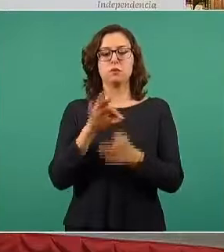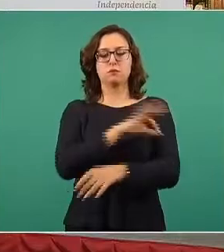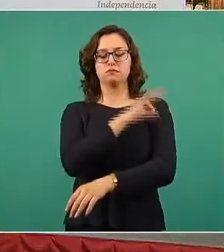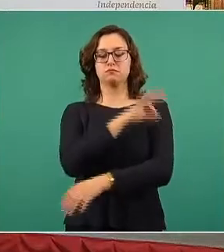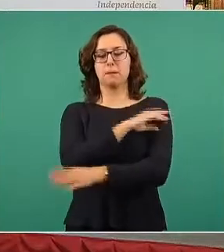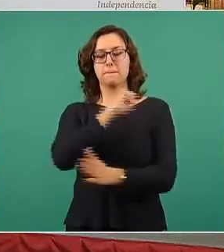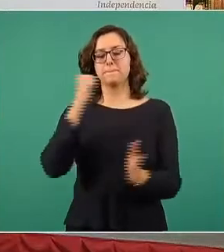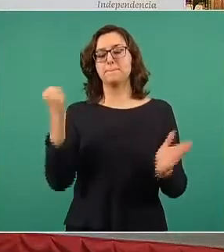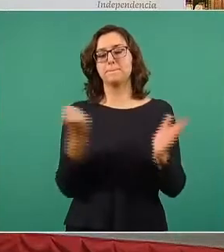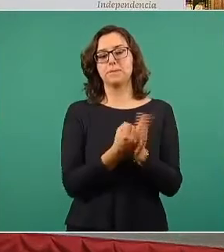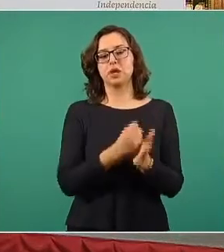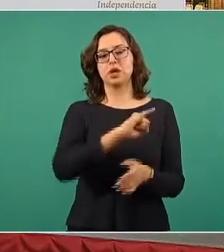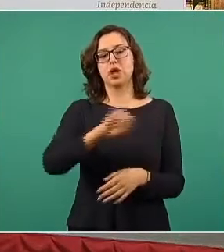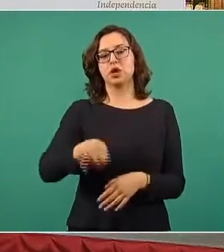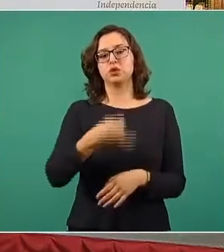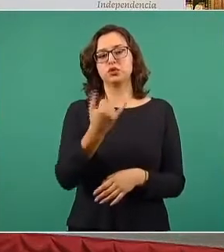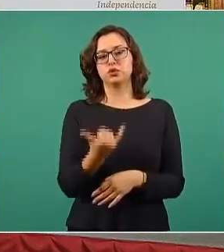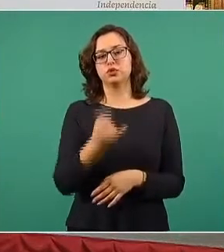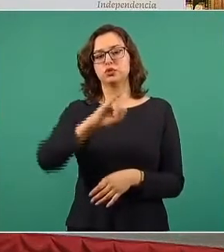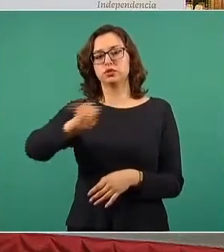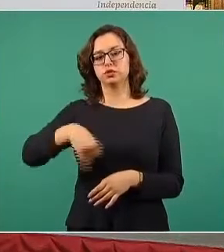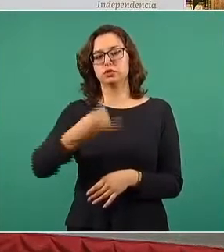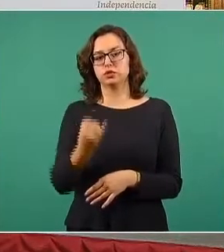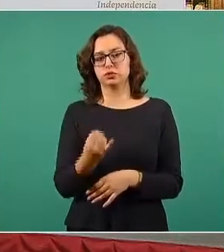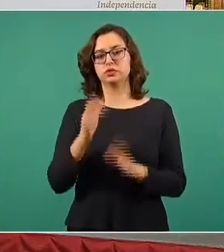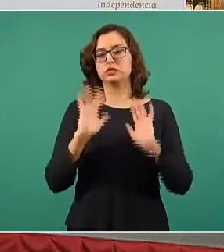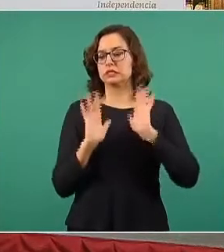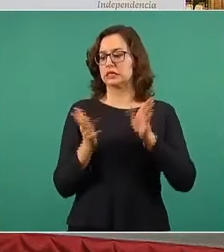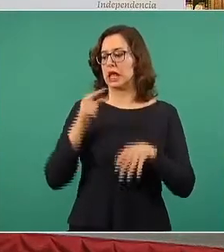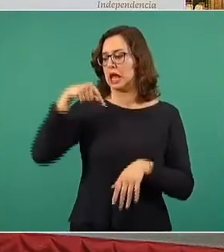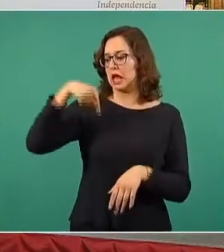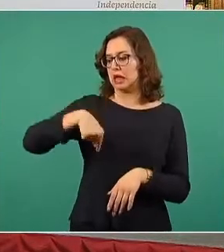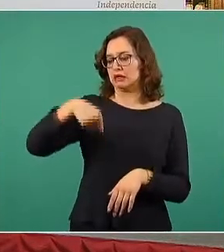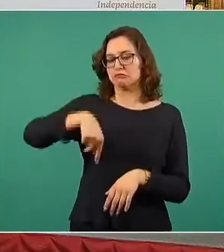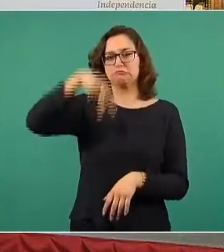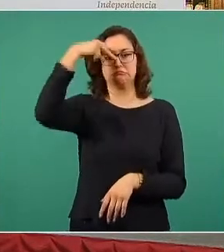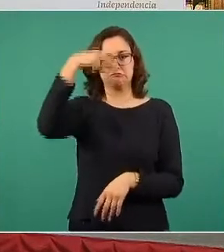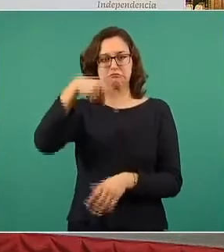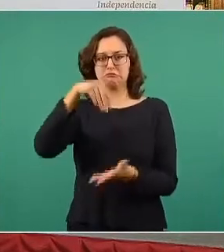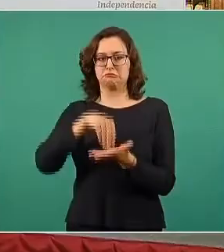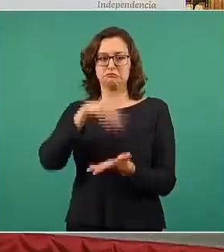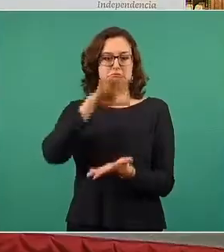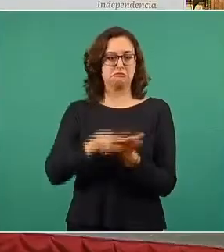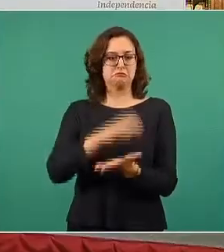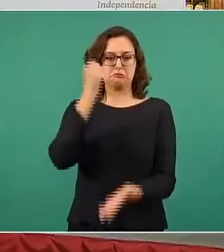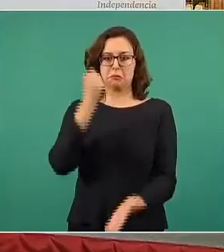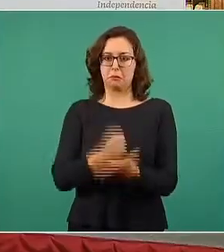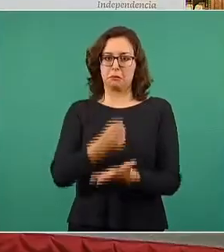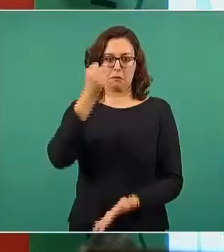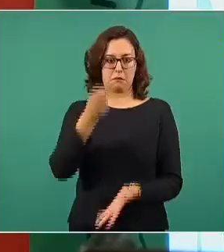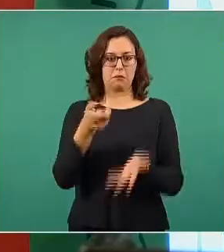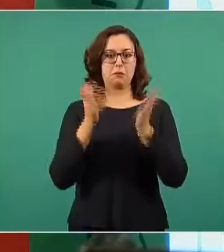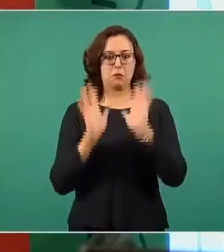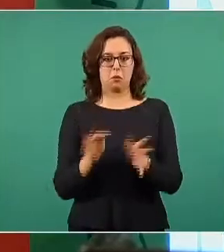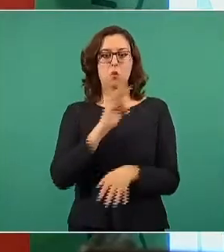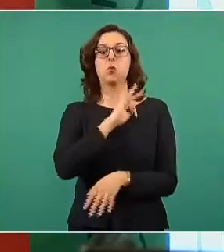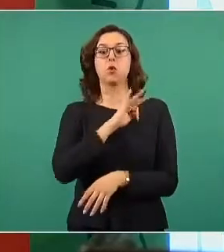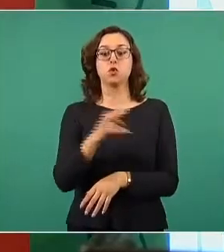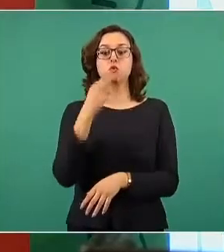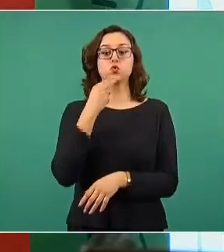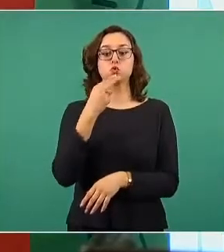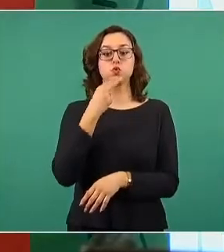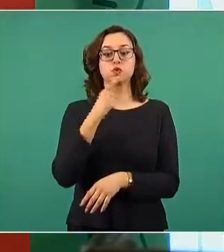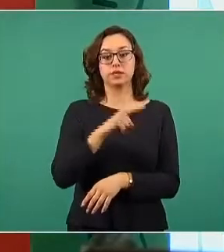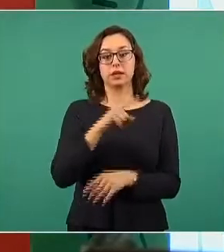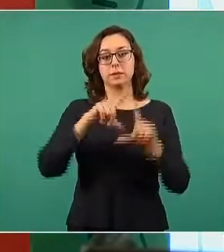Johnson & Johnson, que ya tiene registro sanitario en México, como lo comentamos en fechas recientes, y que utilizaríamos en